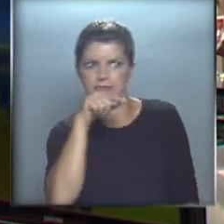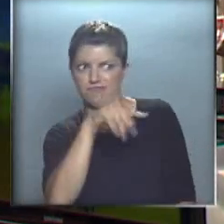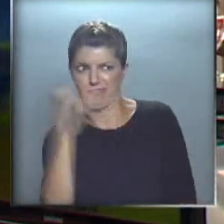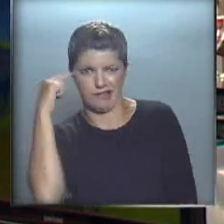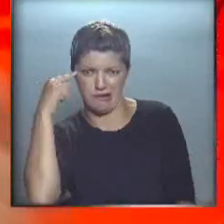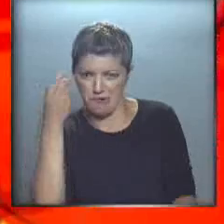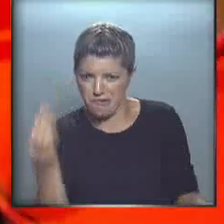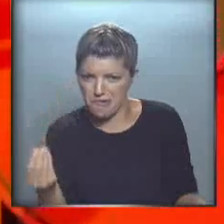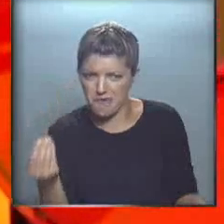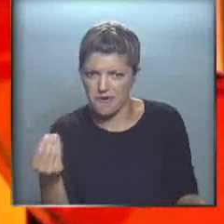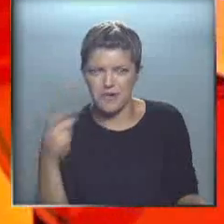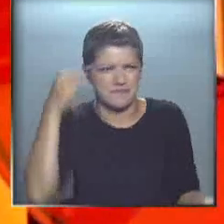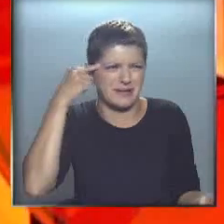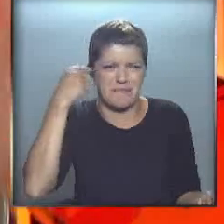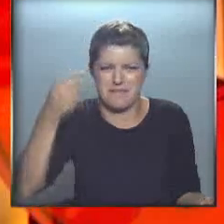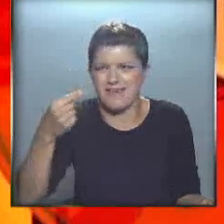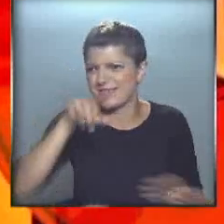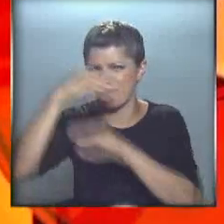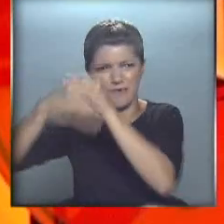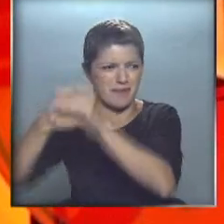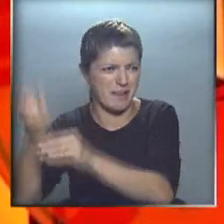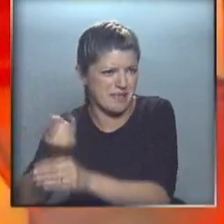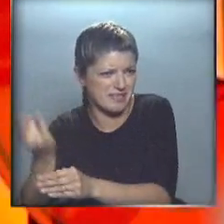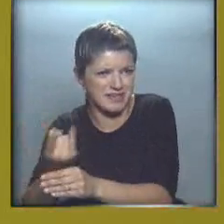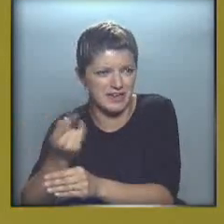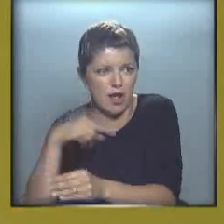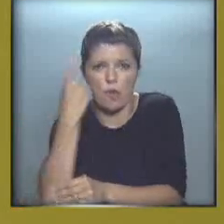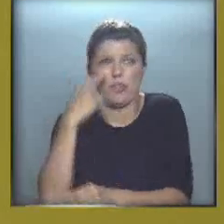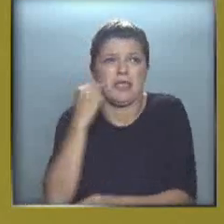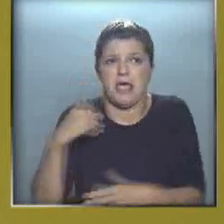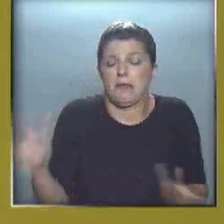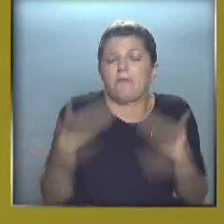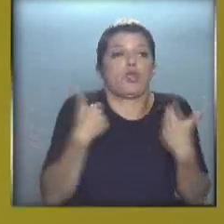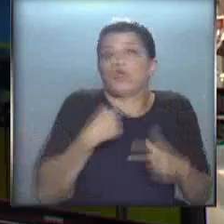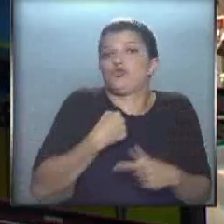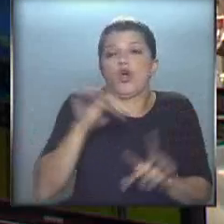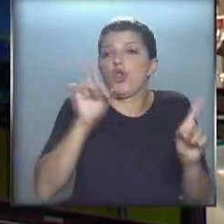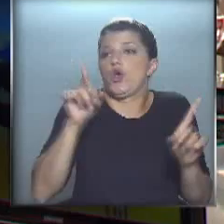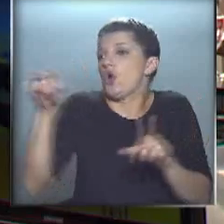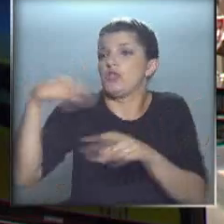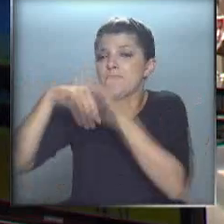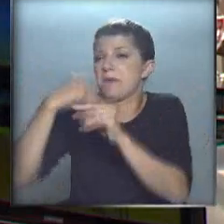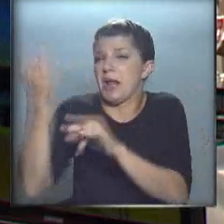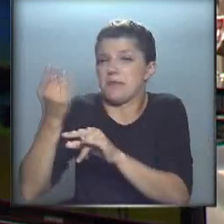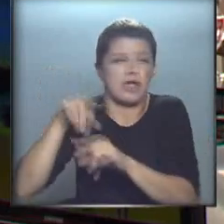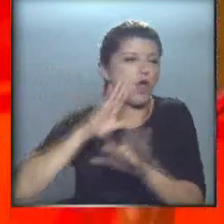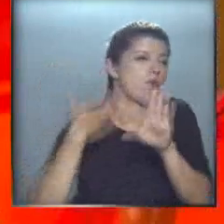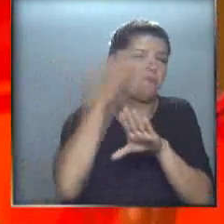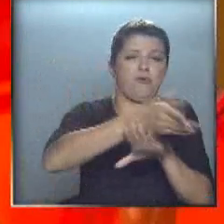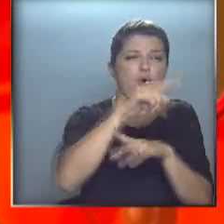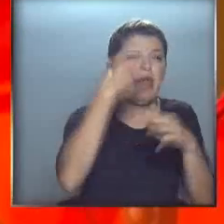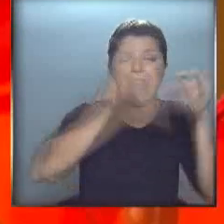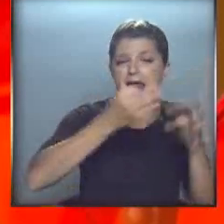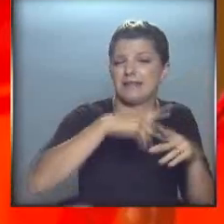Porque no puede ser que tenga una idea disparatada, que de la noche a la mañana me levanté y dije, no, soy hijo de ustedes, soy hijo de desaparecidos, voy a hacerme un análisis de